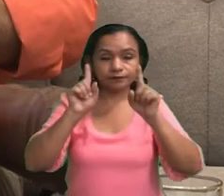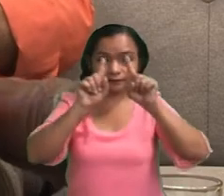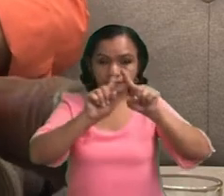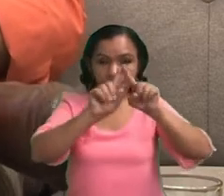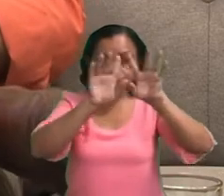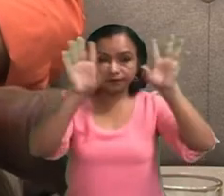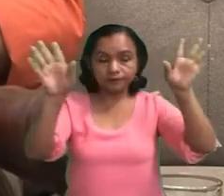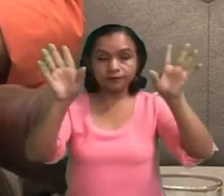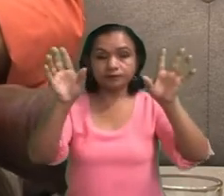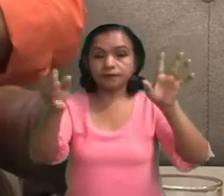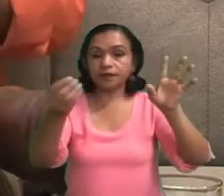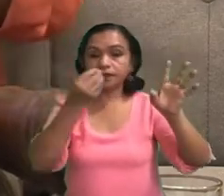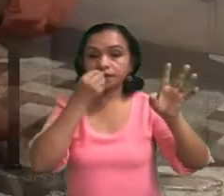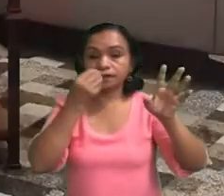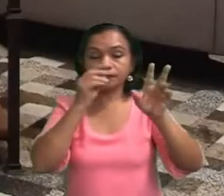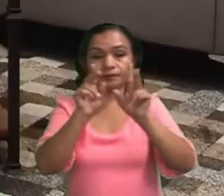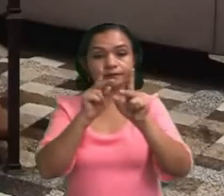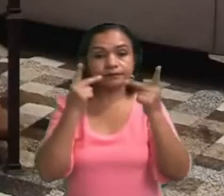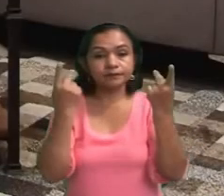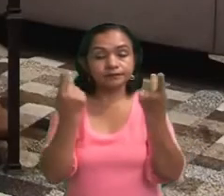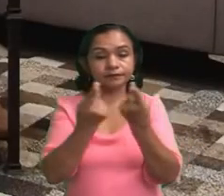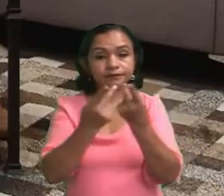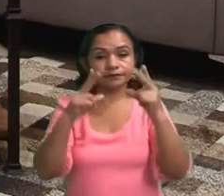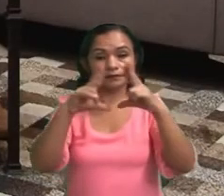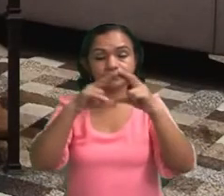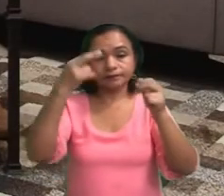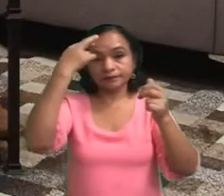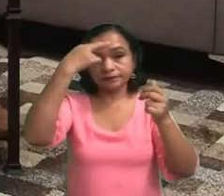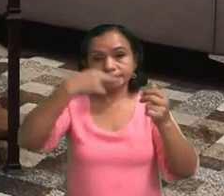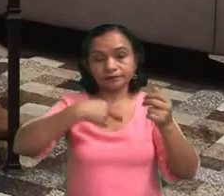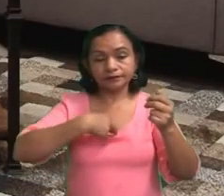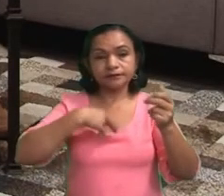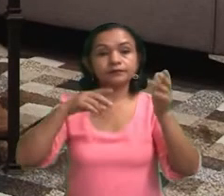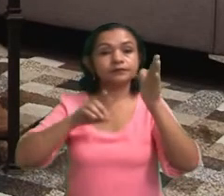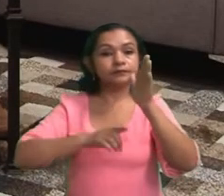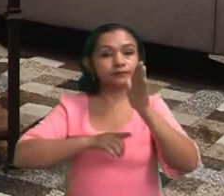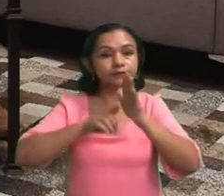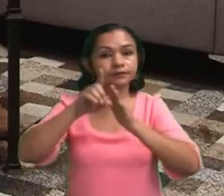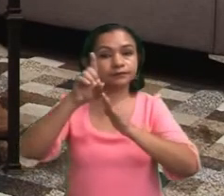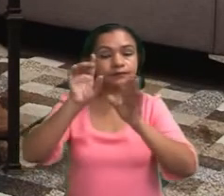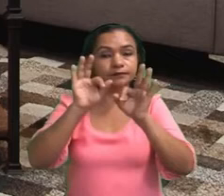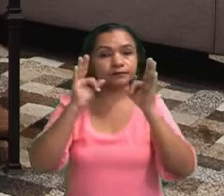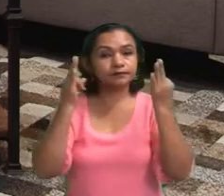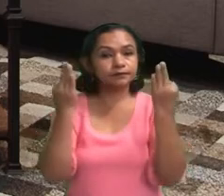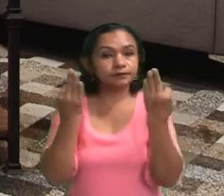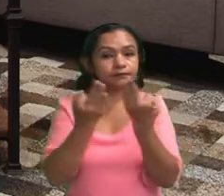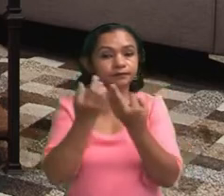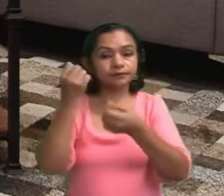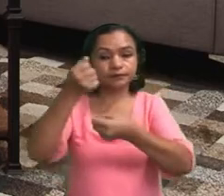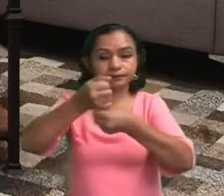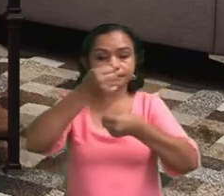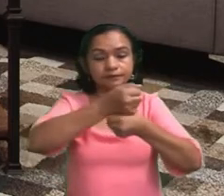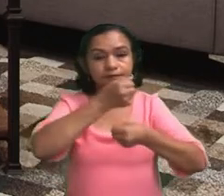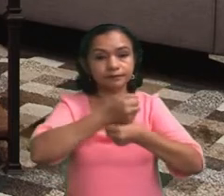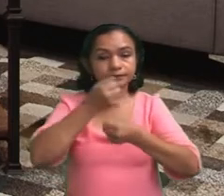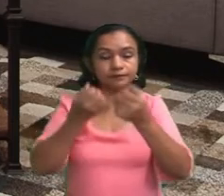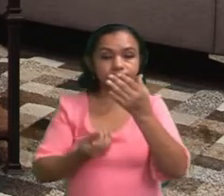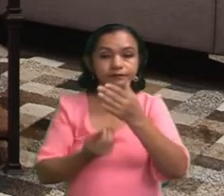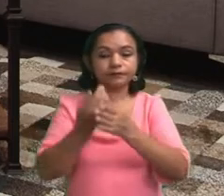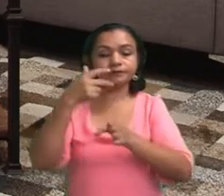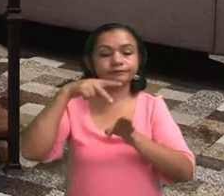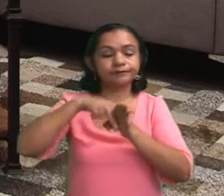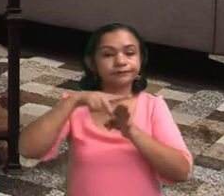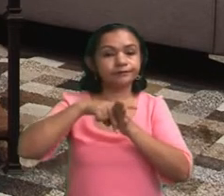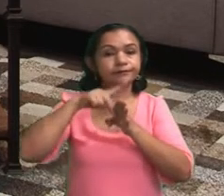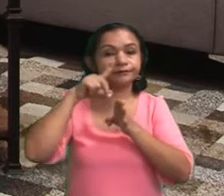del pueblo nicaragüense es una responsabilidad que la desarrolla las familias productoras campesina.